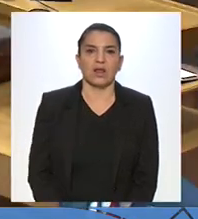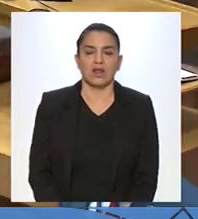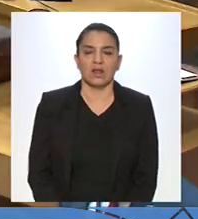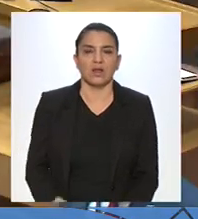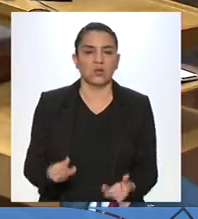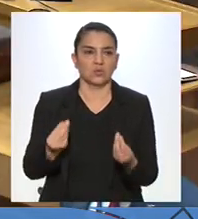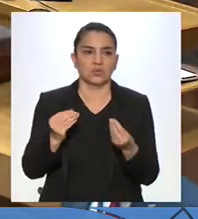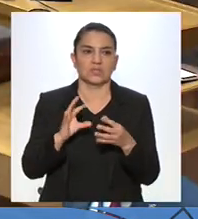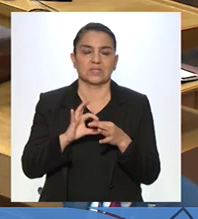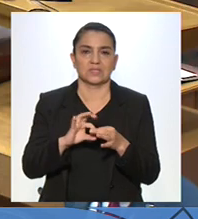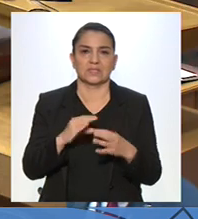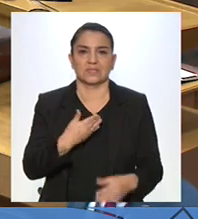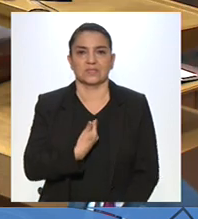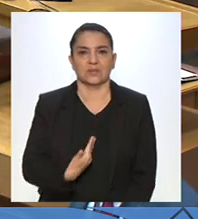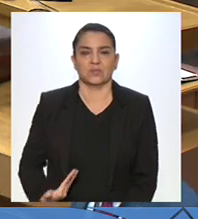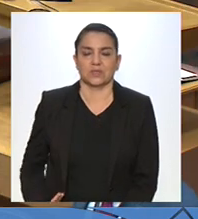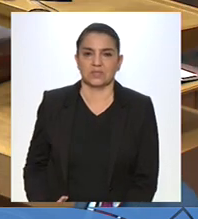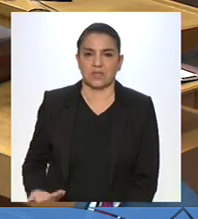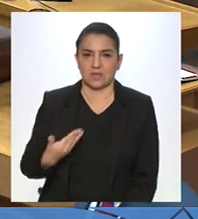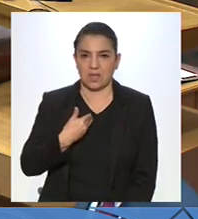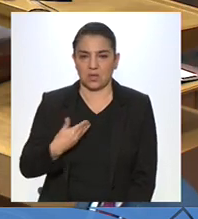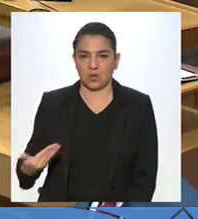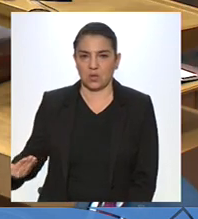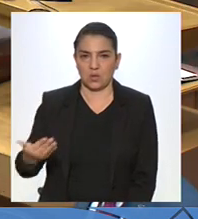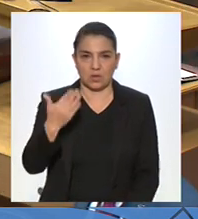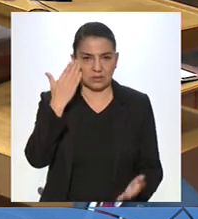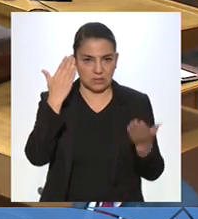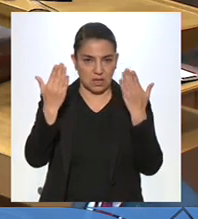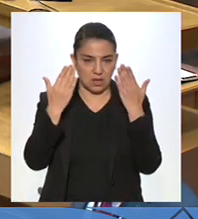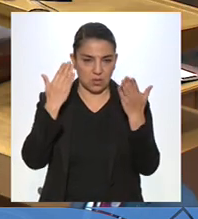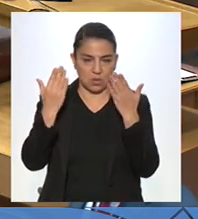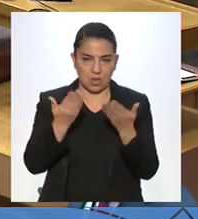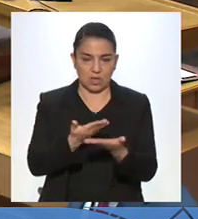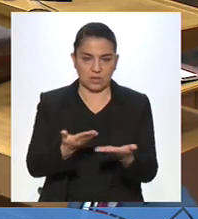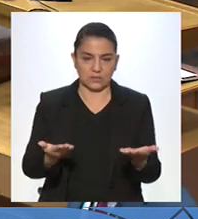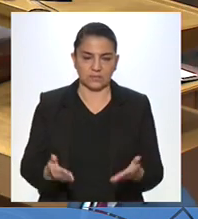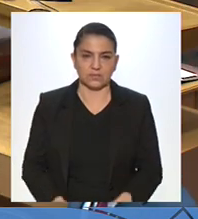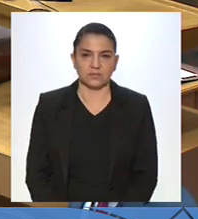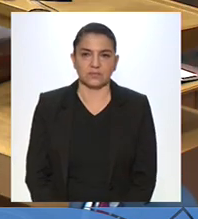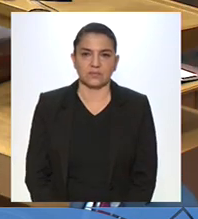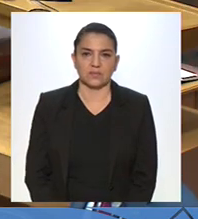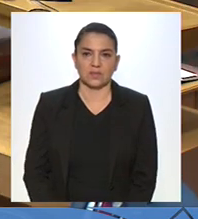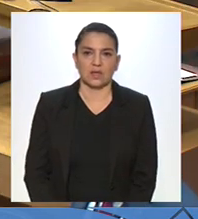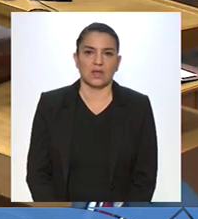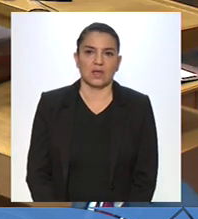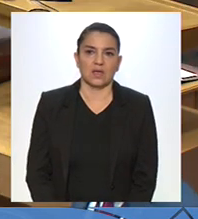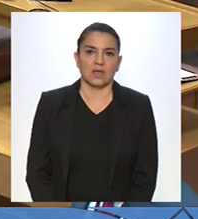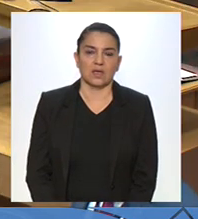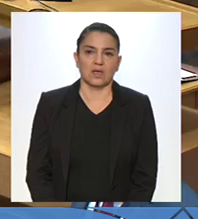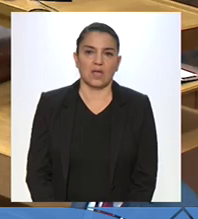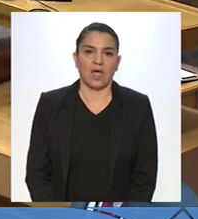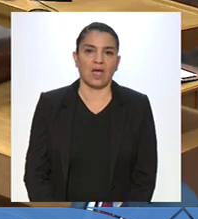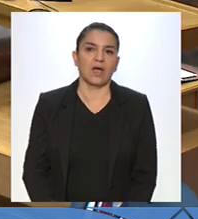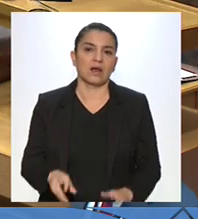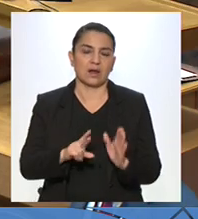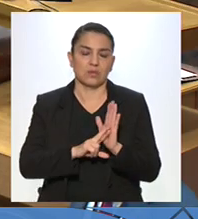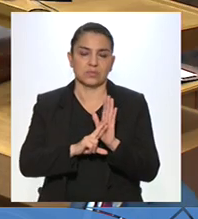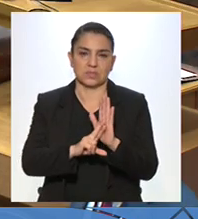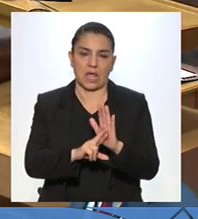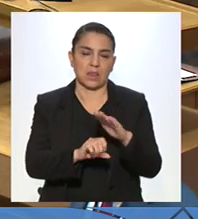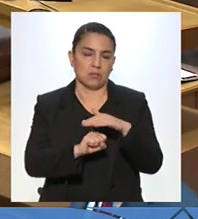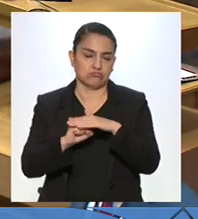Muchas gracias, presidenta. Y por su intermedio saludamos, obviamente, al ejecutivo del Banco Central que aquí nos